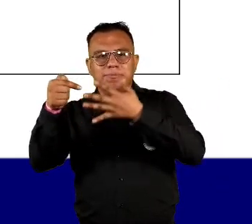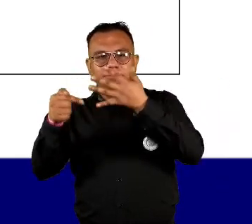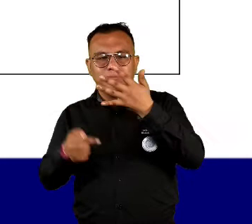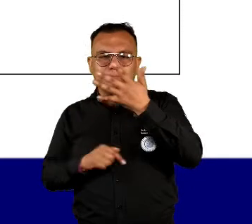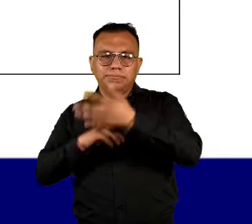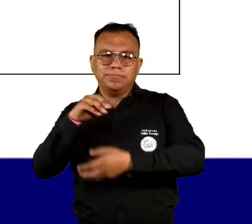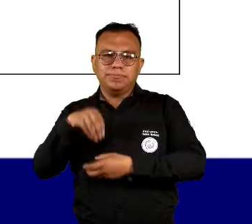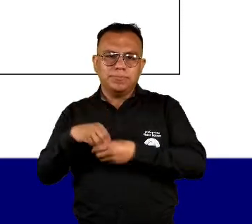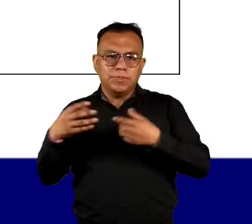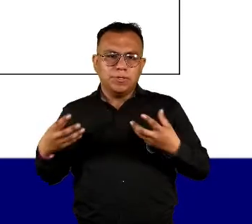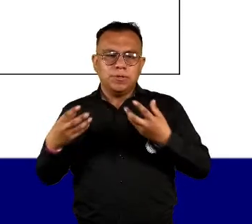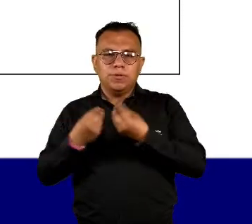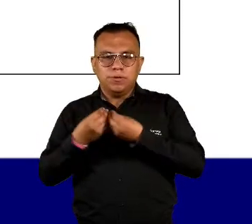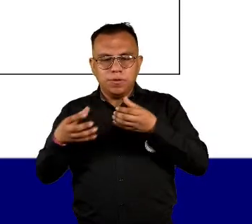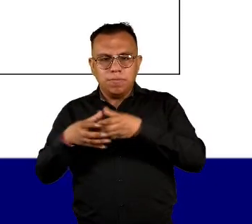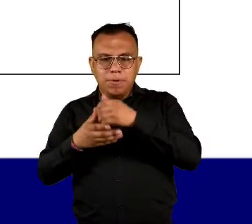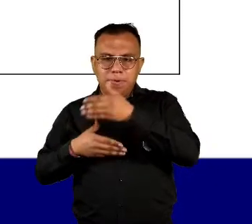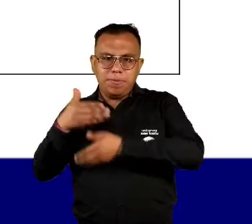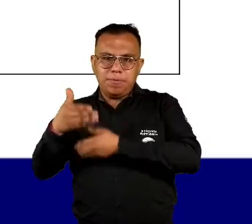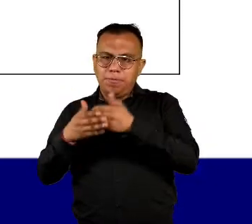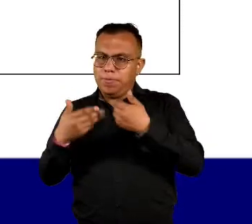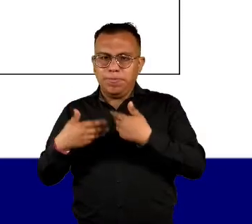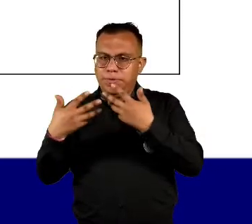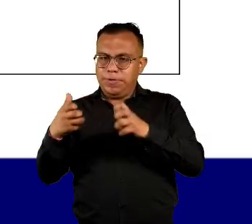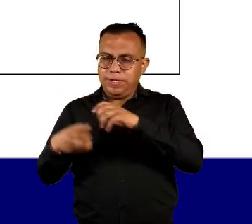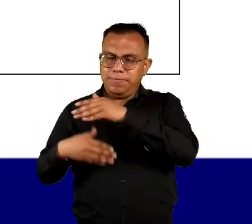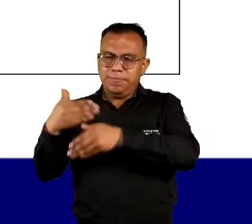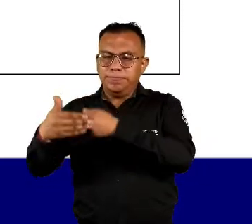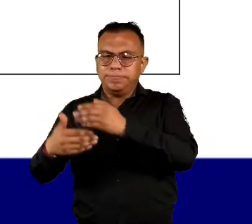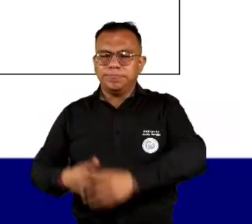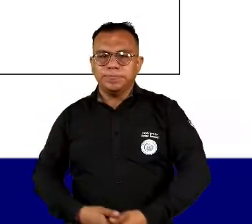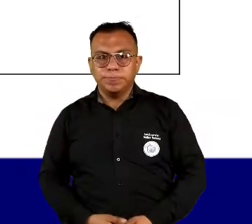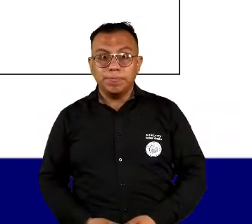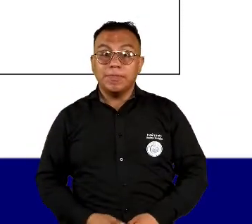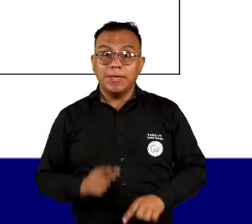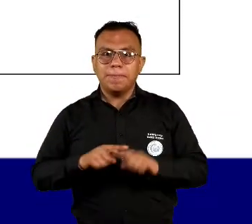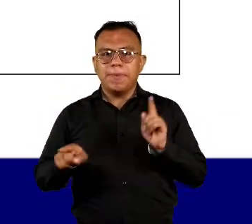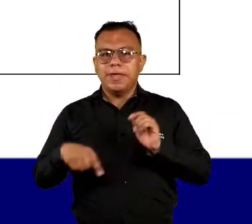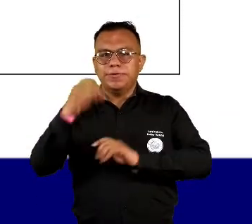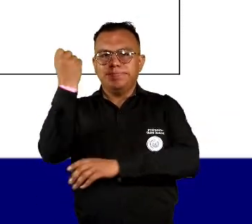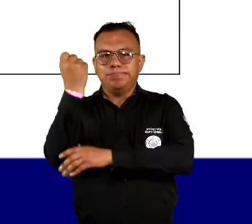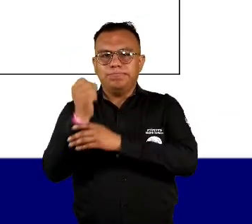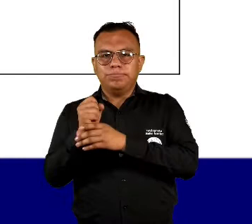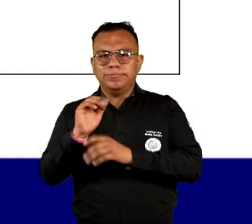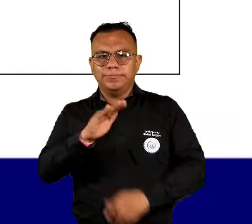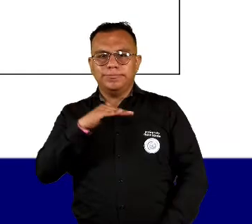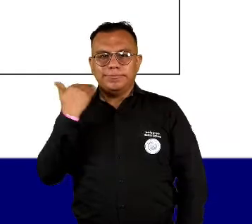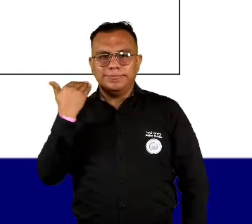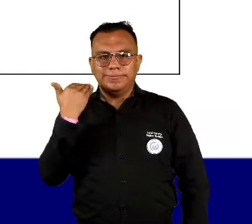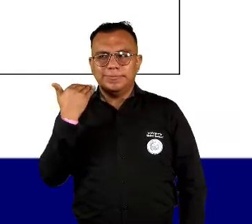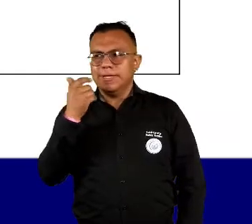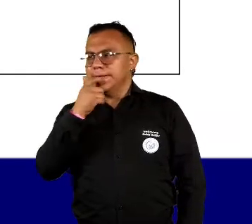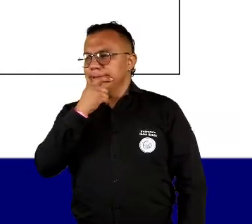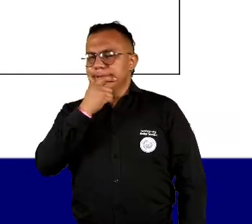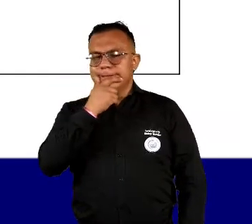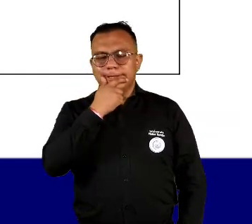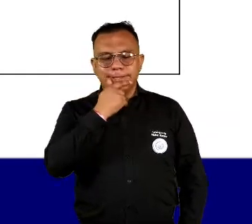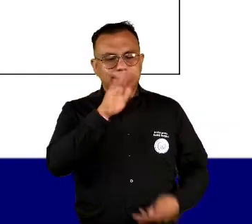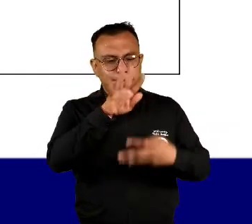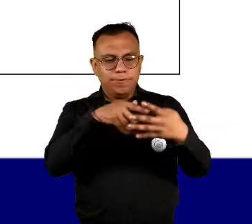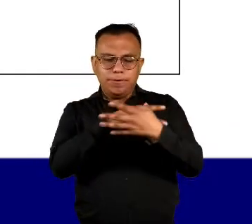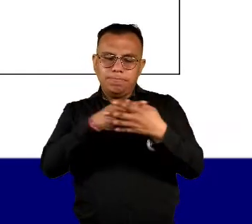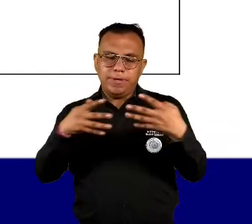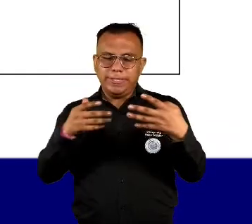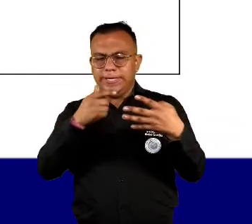cirugen que el equipo lo depravado porque no quería hacer eso eso nos llevó a la quiebra entonces analizando la matriz